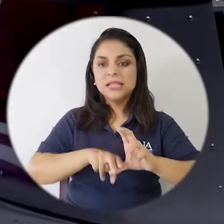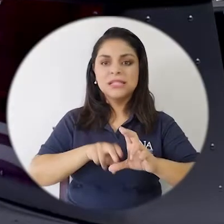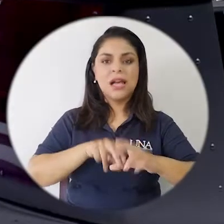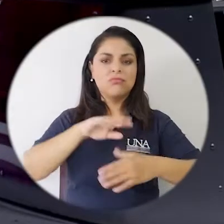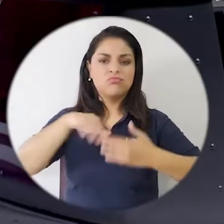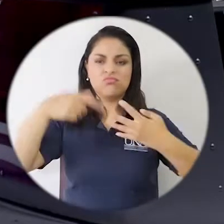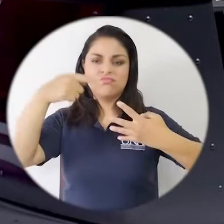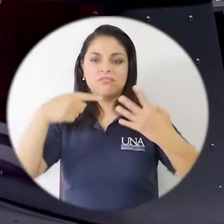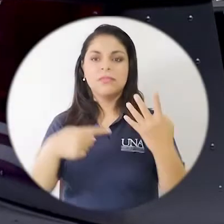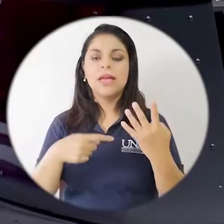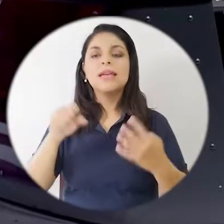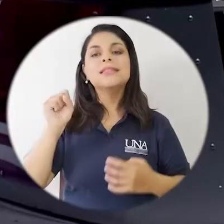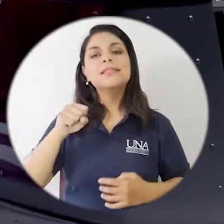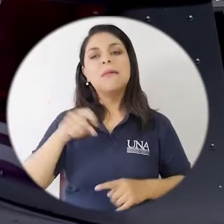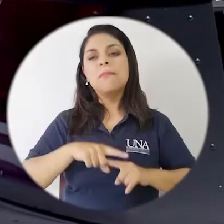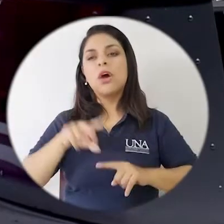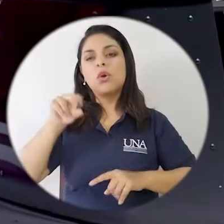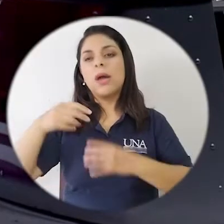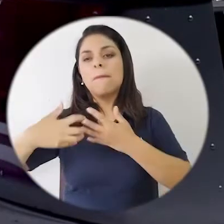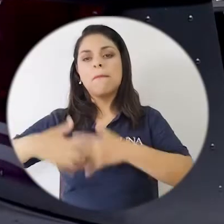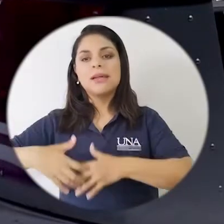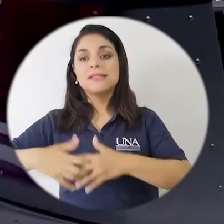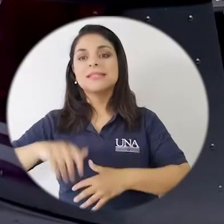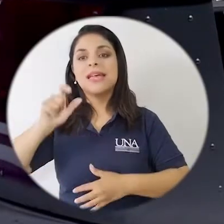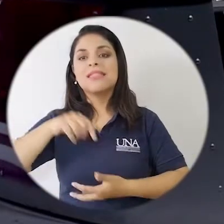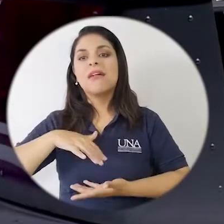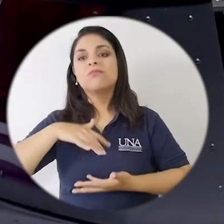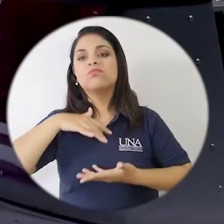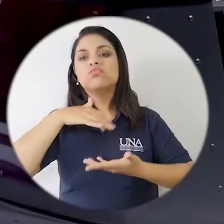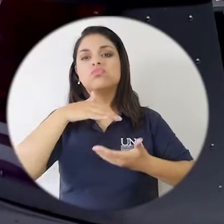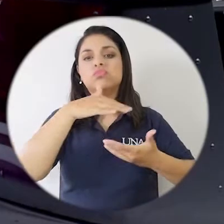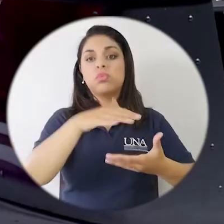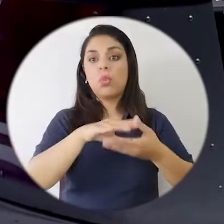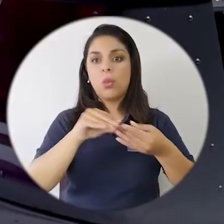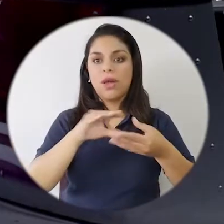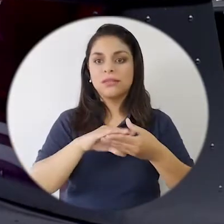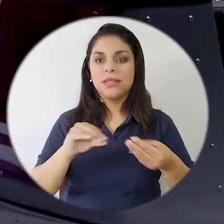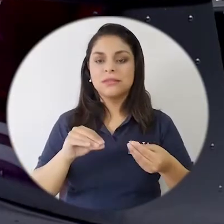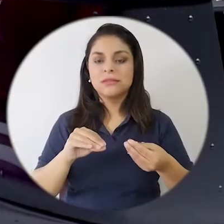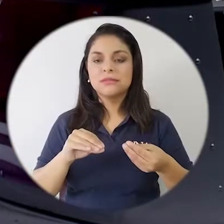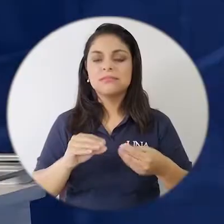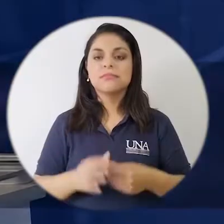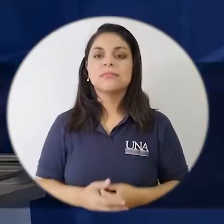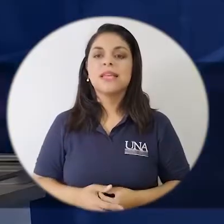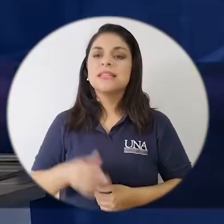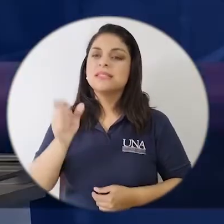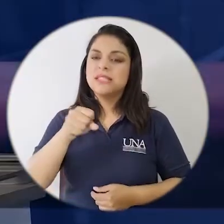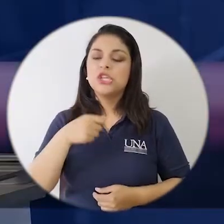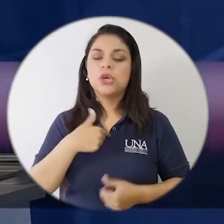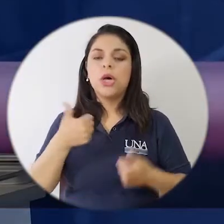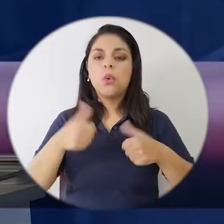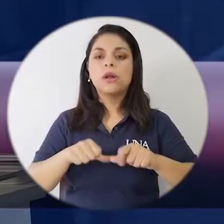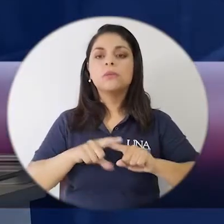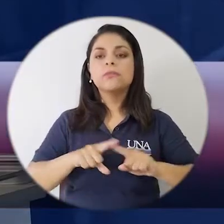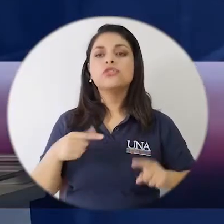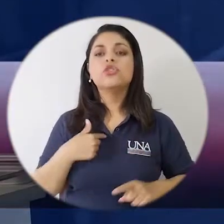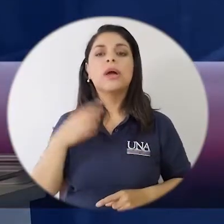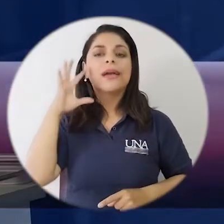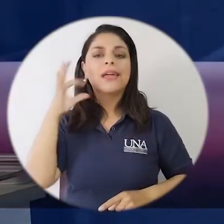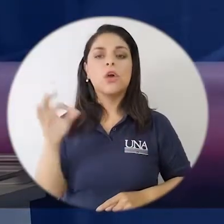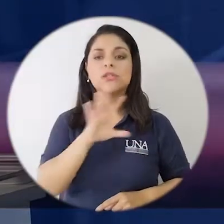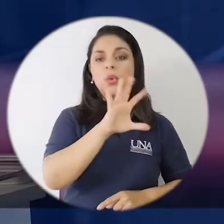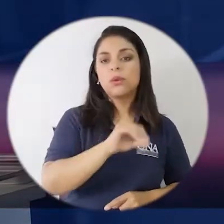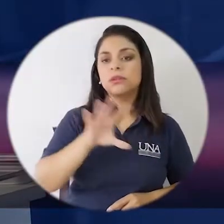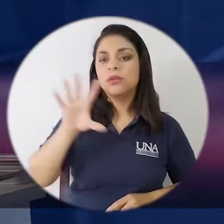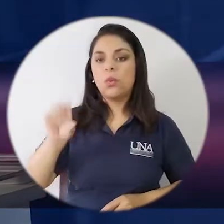el uso de dinero. Sí, estamos de acuerdo. A lo que vamos es que tiene que haber un trato igualitario, o sea, un 50-50. Yo aporto una parte, me beneficio una parte,